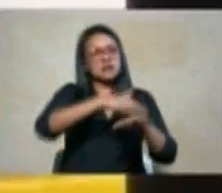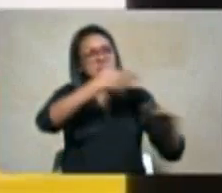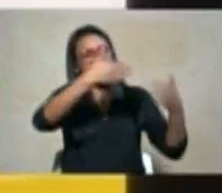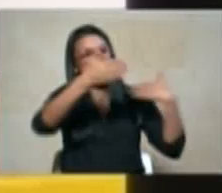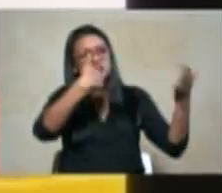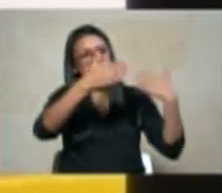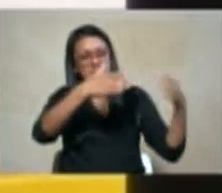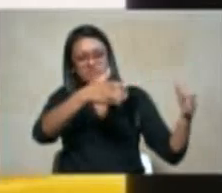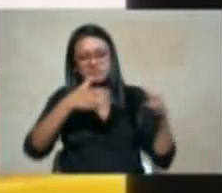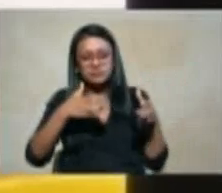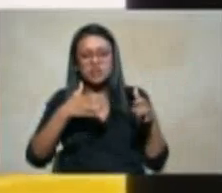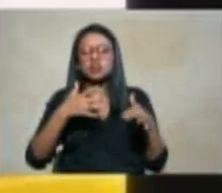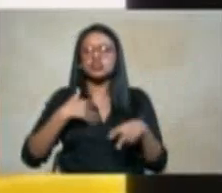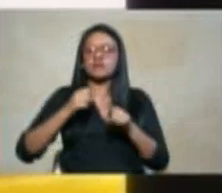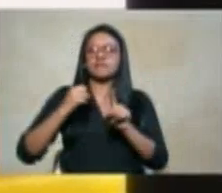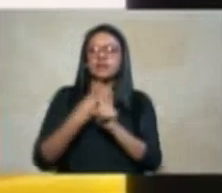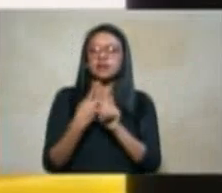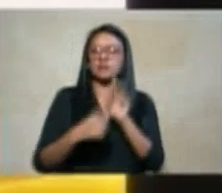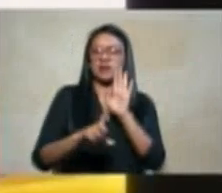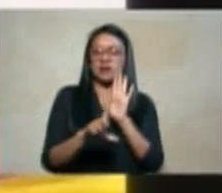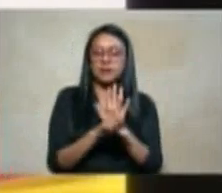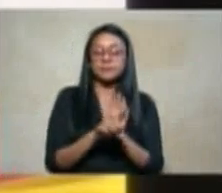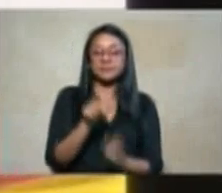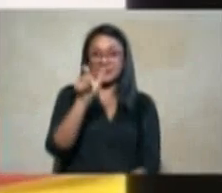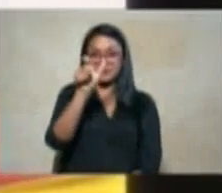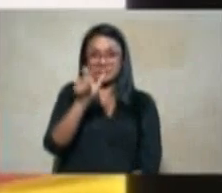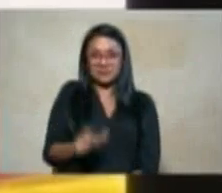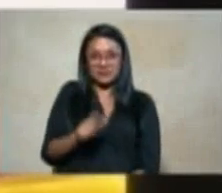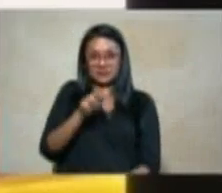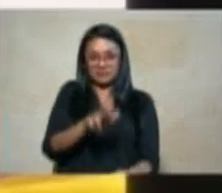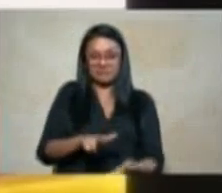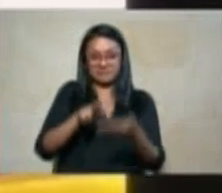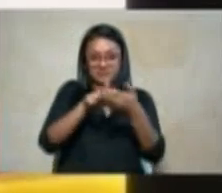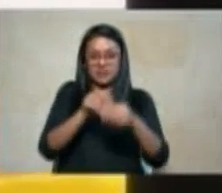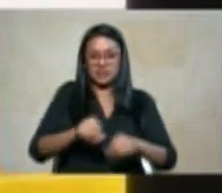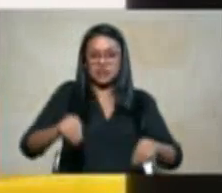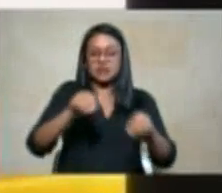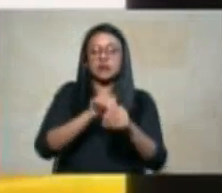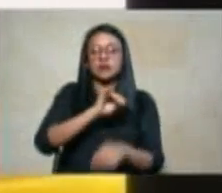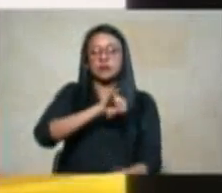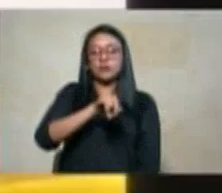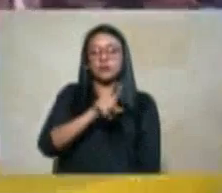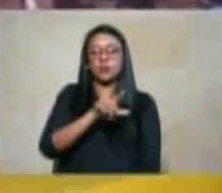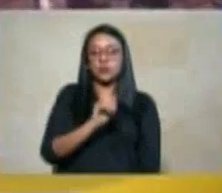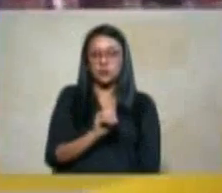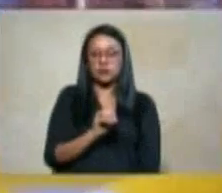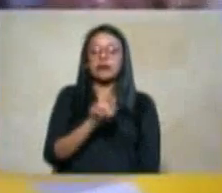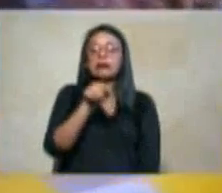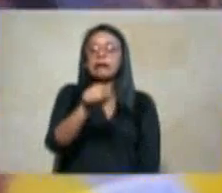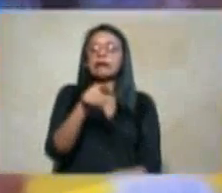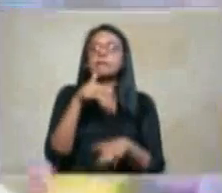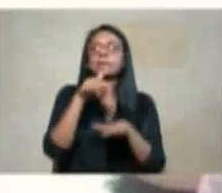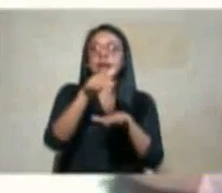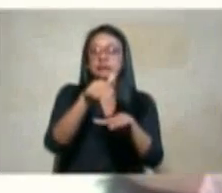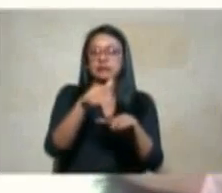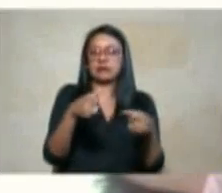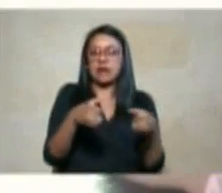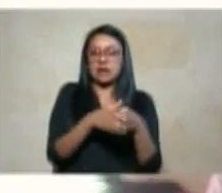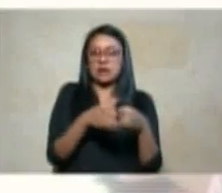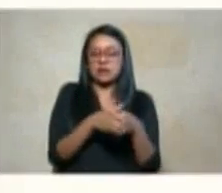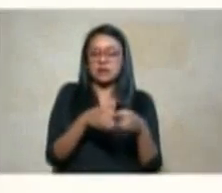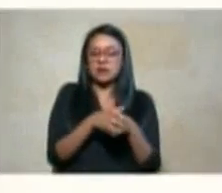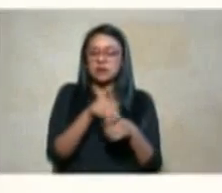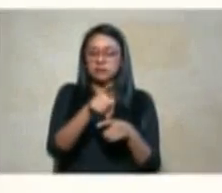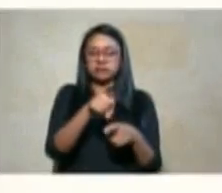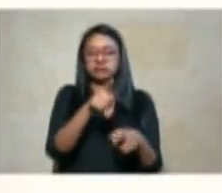restitución de tierras es Julio César González, presidente de Socolbit, que lideró junto con el procurador y el presidente de FEDEGAN una reunión en San Ángel Magdalena